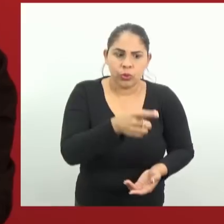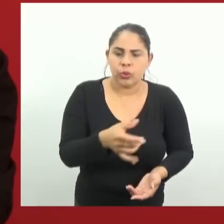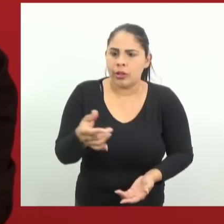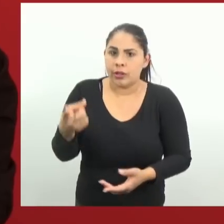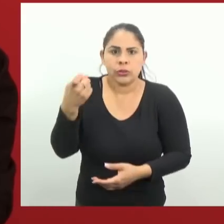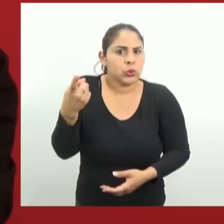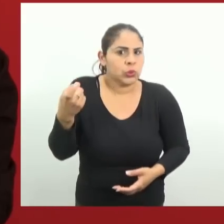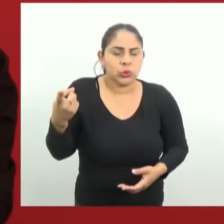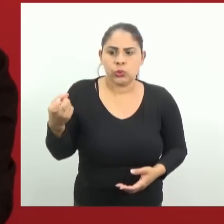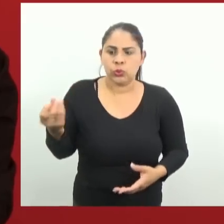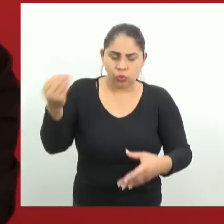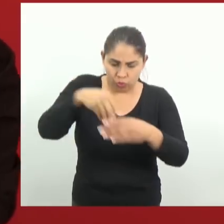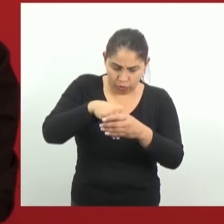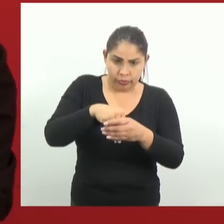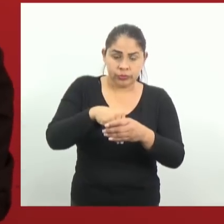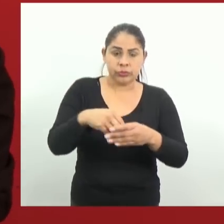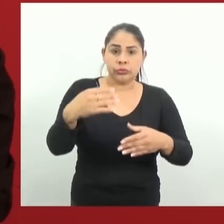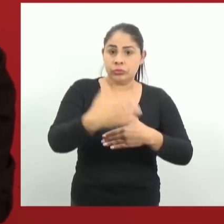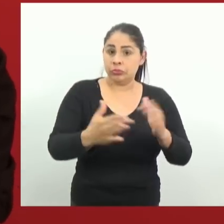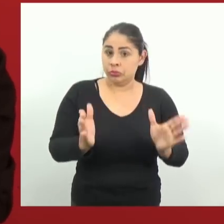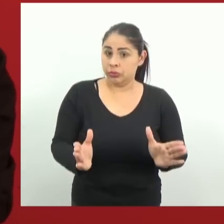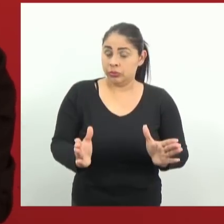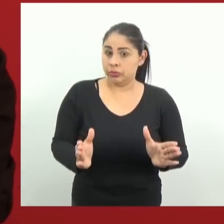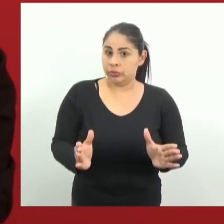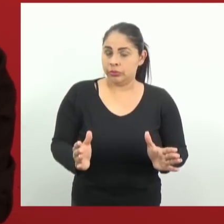Todo. Y ese paquete